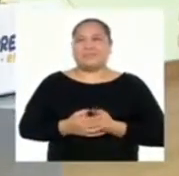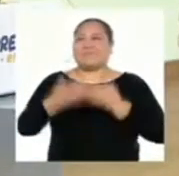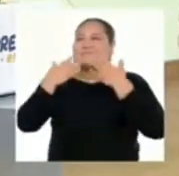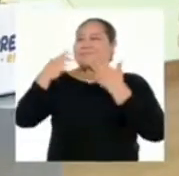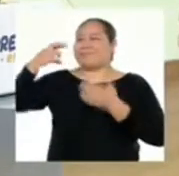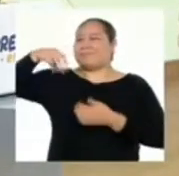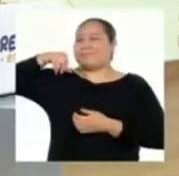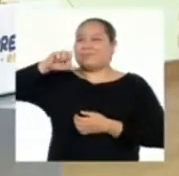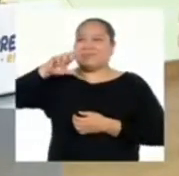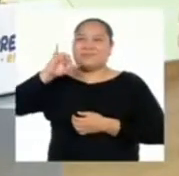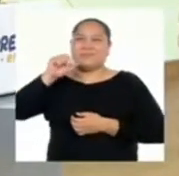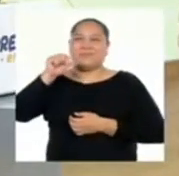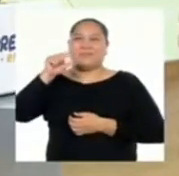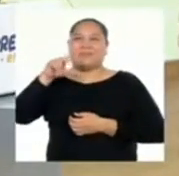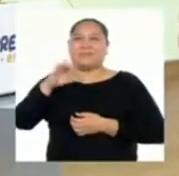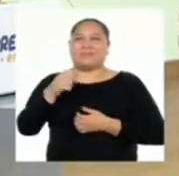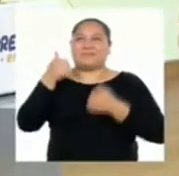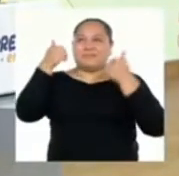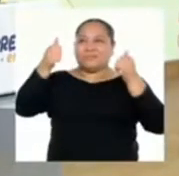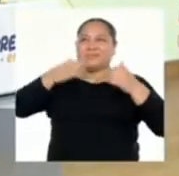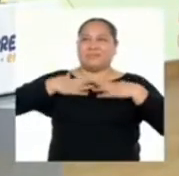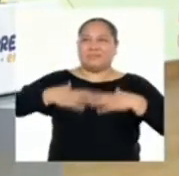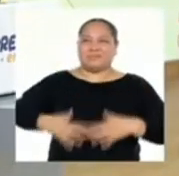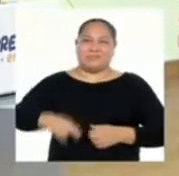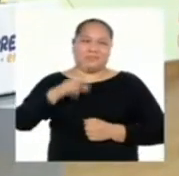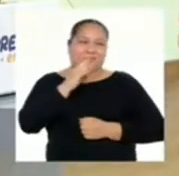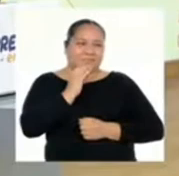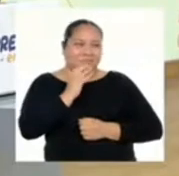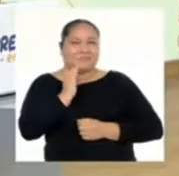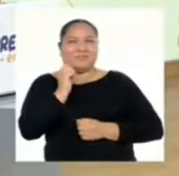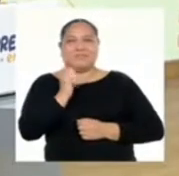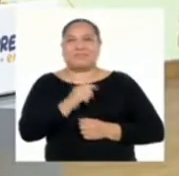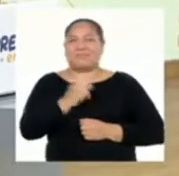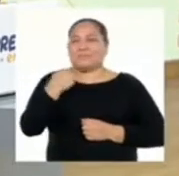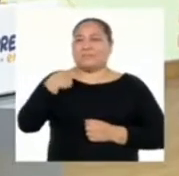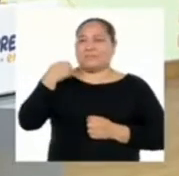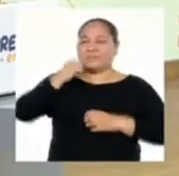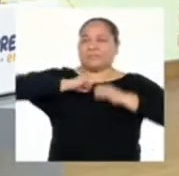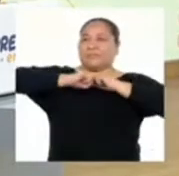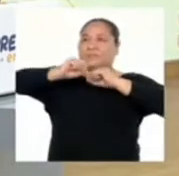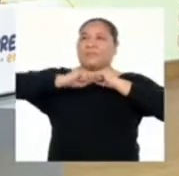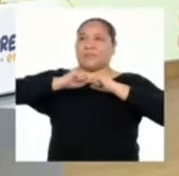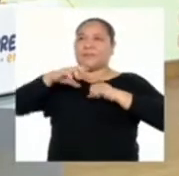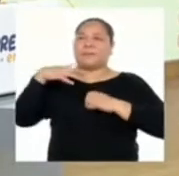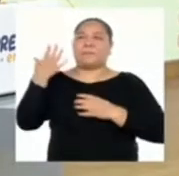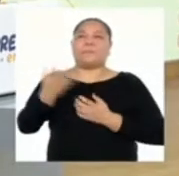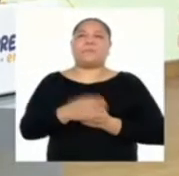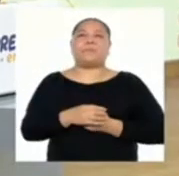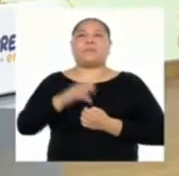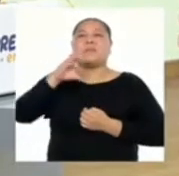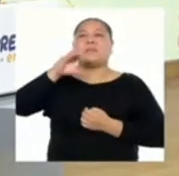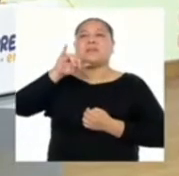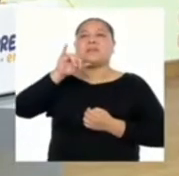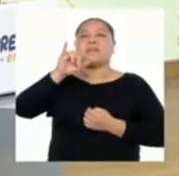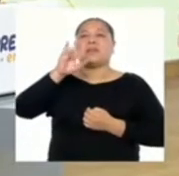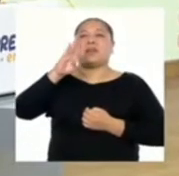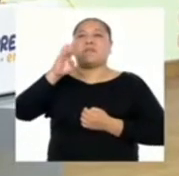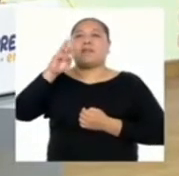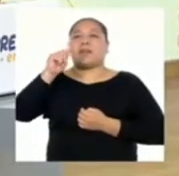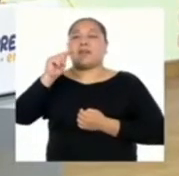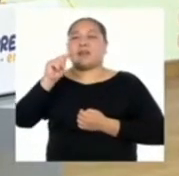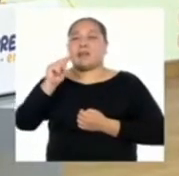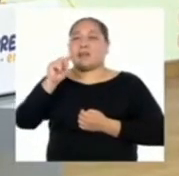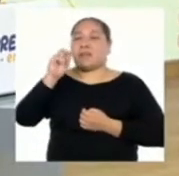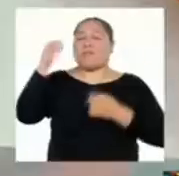Muchas gracias, Mariale. Muy buena activación de cuerpo, Rebot. Tengo que estar en forma para la ciberfiesta profundo que Yeremis